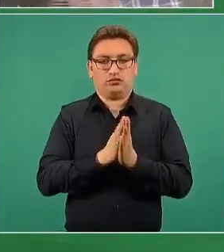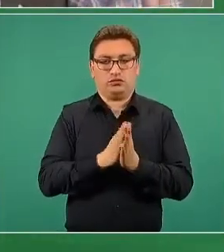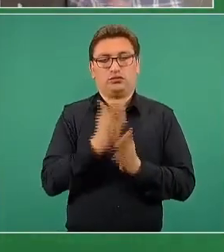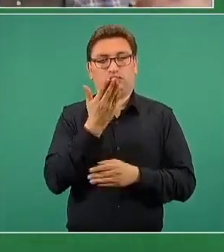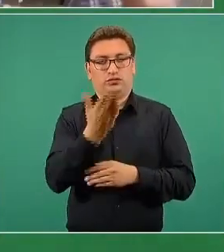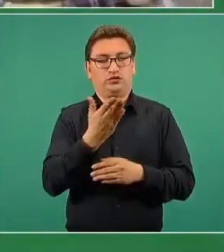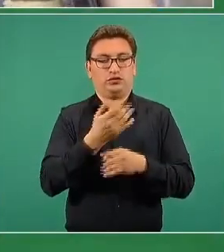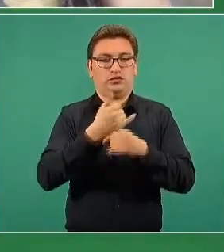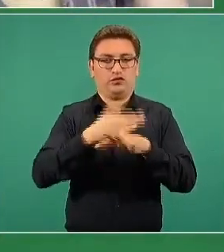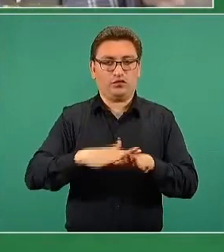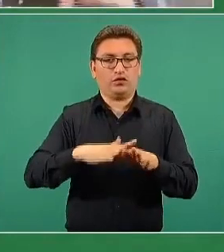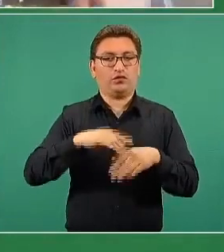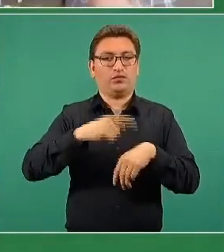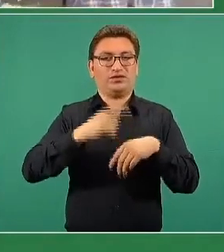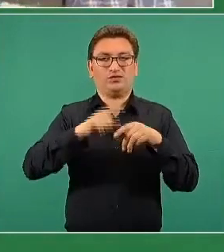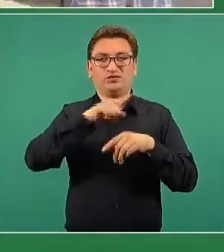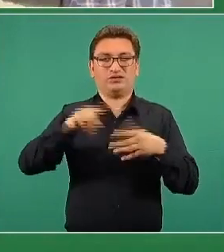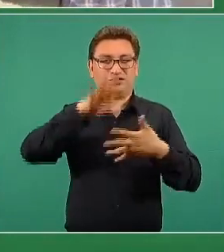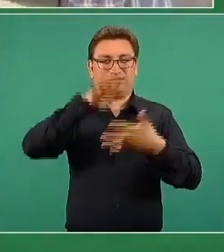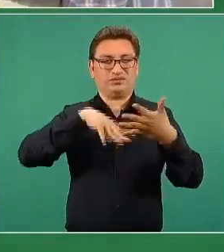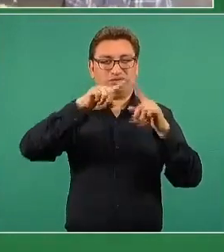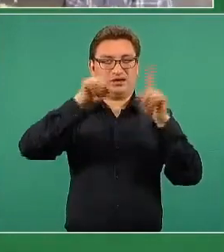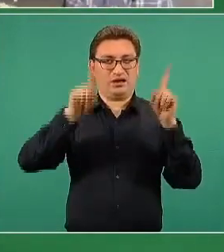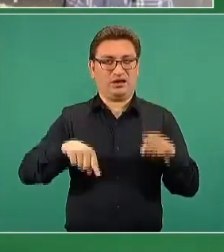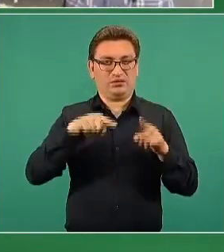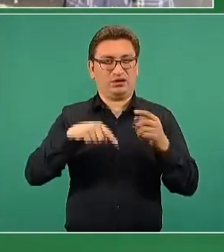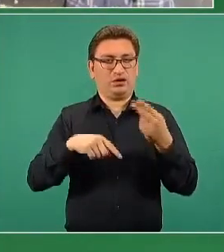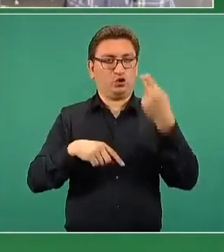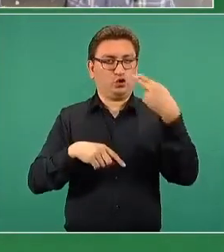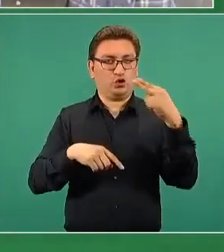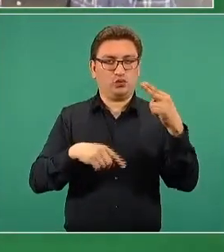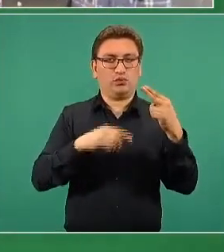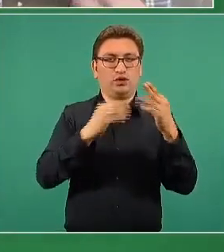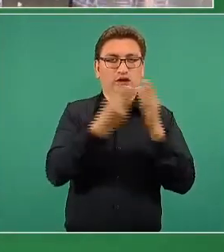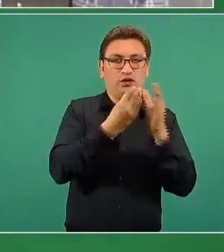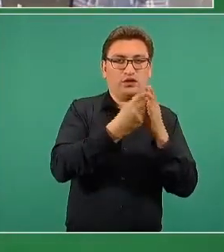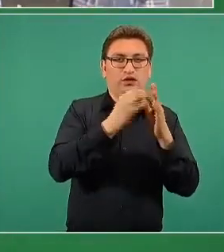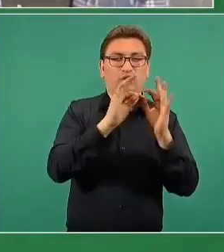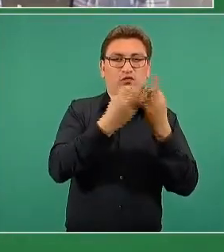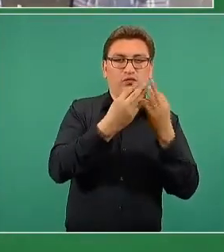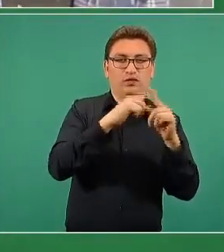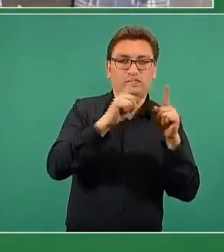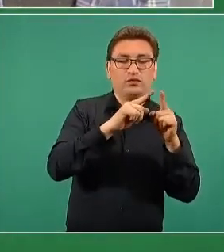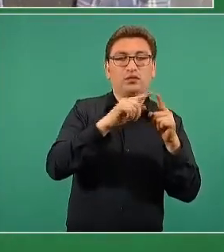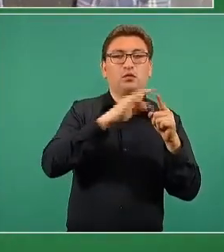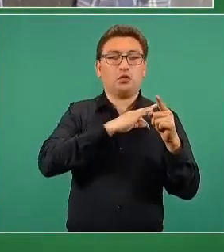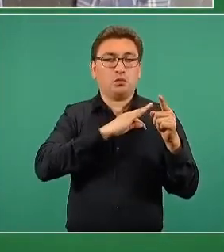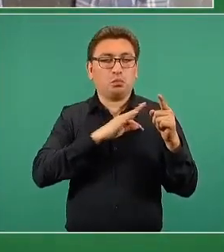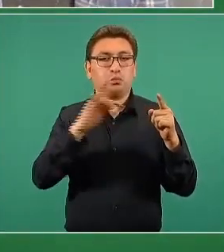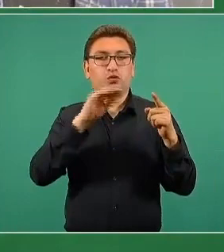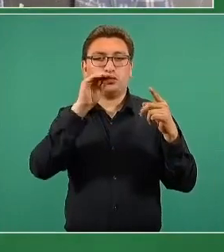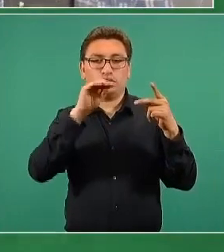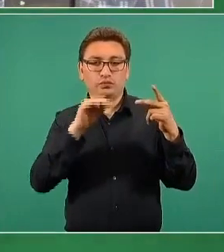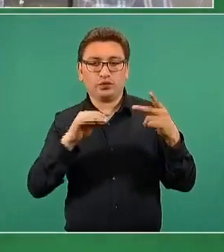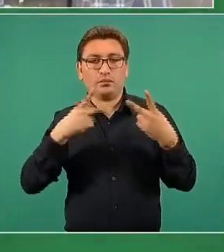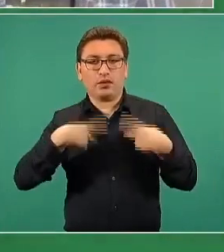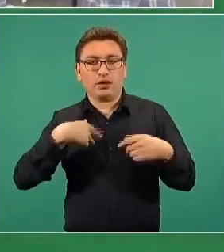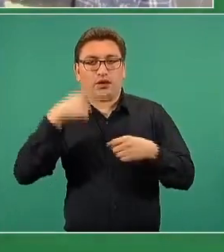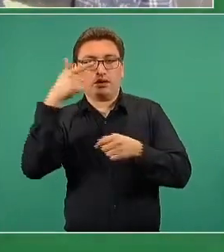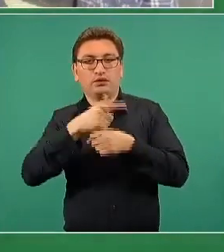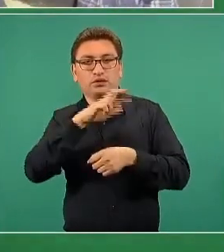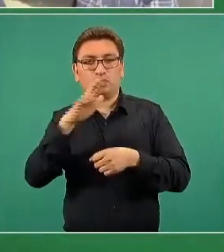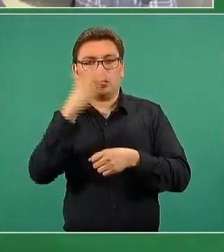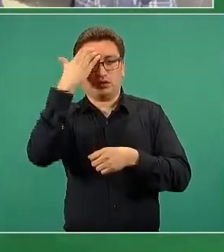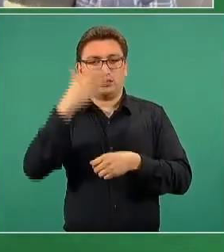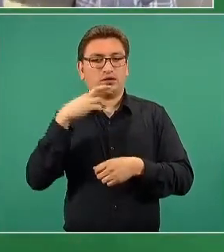en este informe que ponen es una tabla, luego le ponen el nombre de la variante, pero si habría alguna manera para que la gente lo pudiera reconocer más fácilmente,